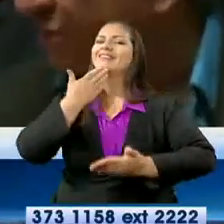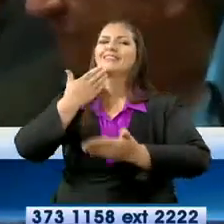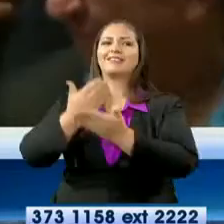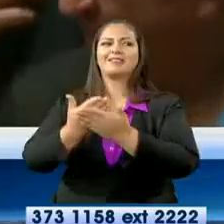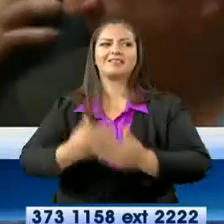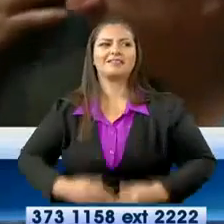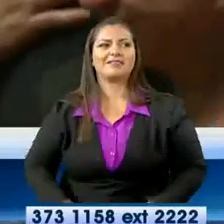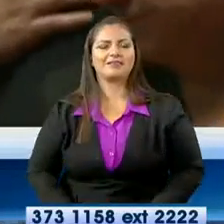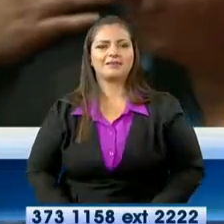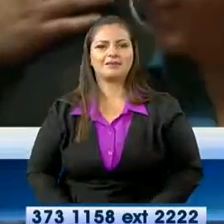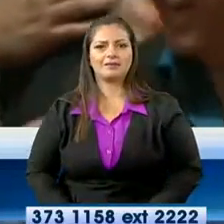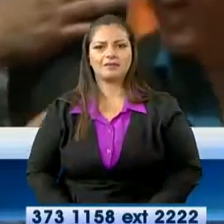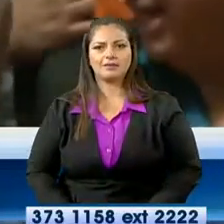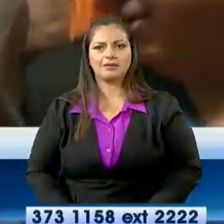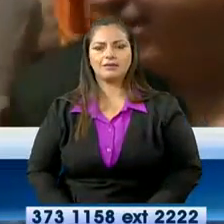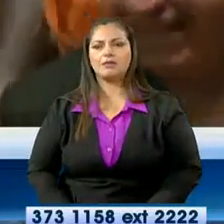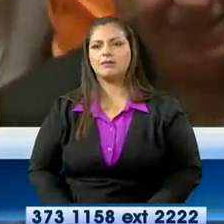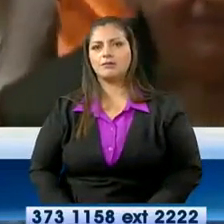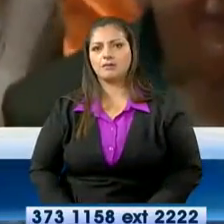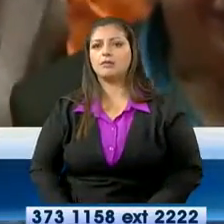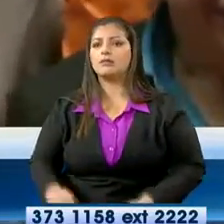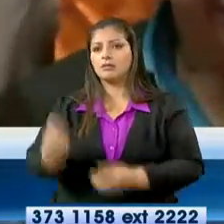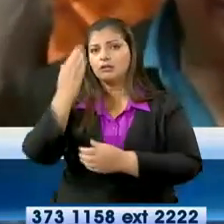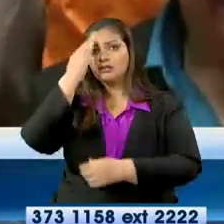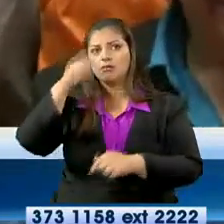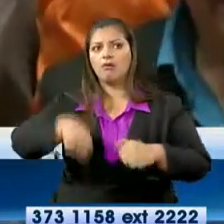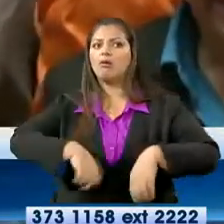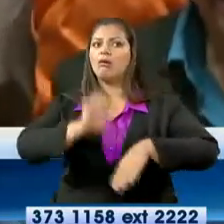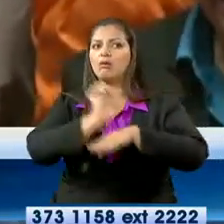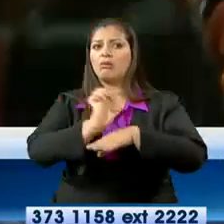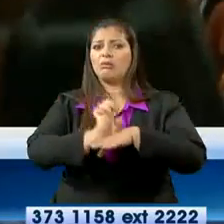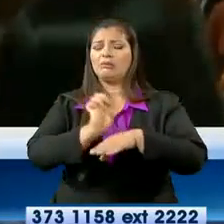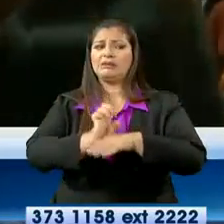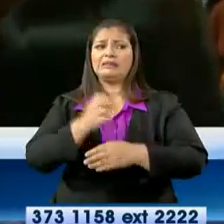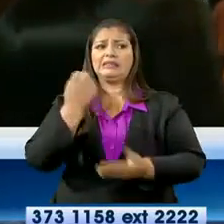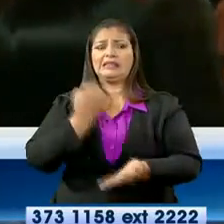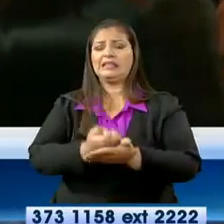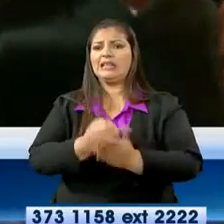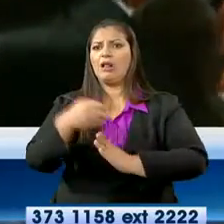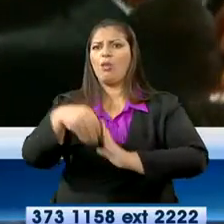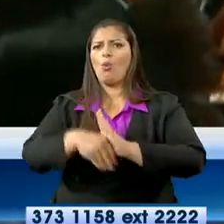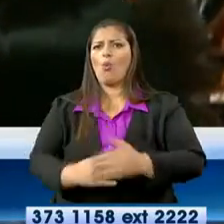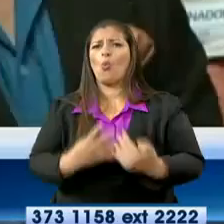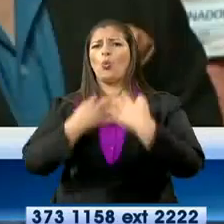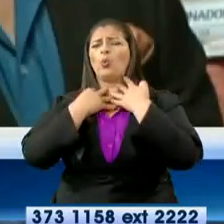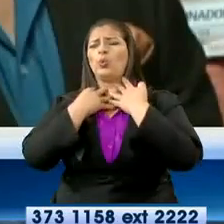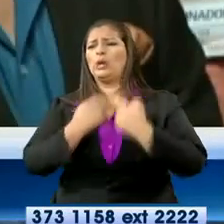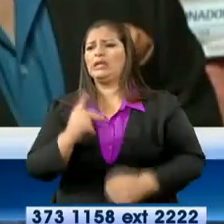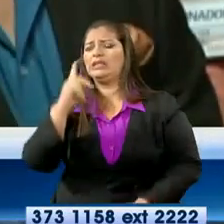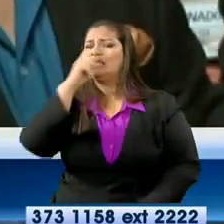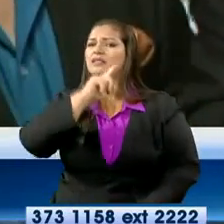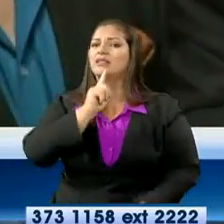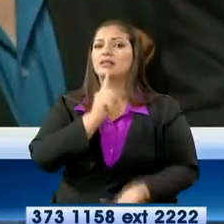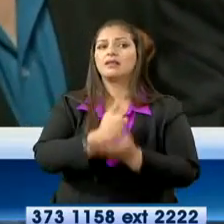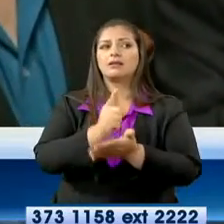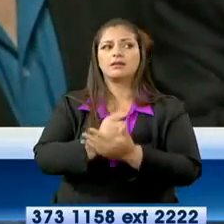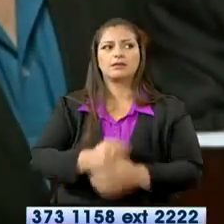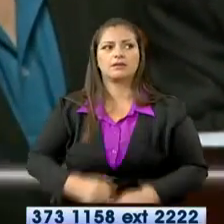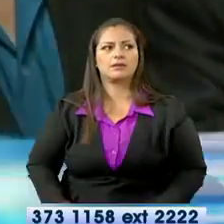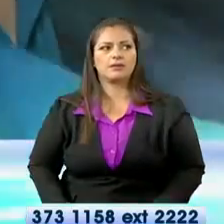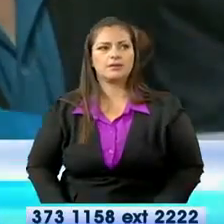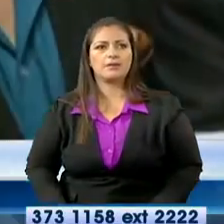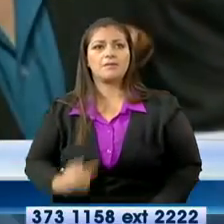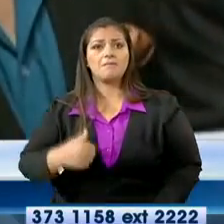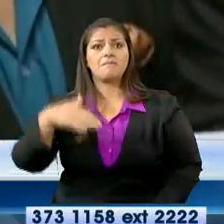que al próximo mandatario le espera un país en crisis, por lo que propondrá una política de austeridad. No puede el presidente